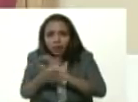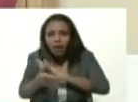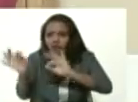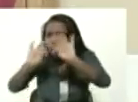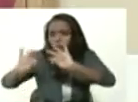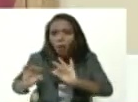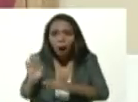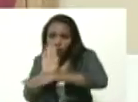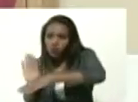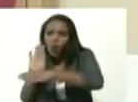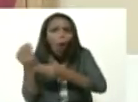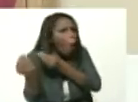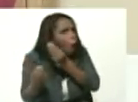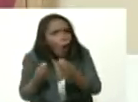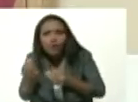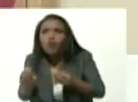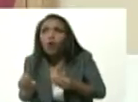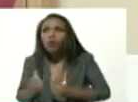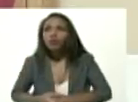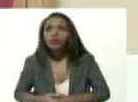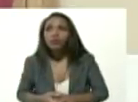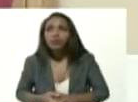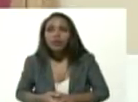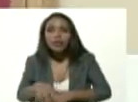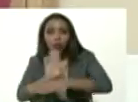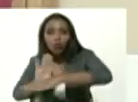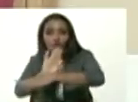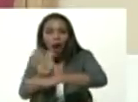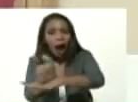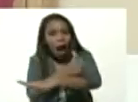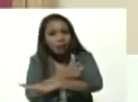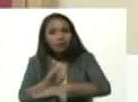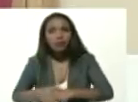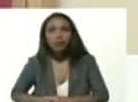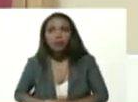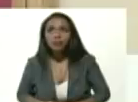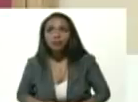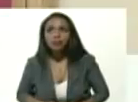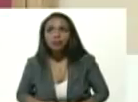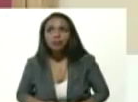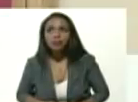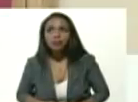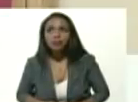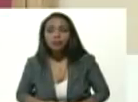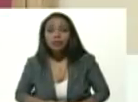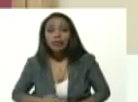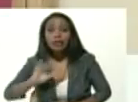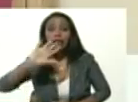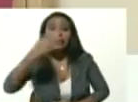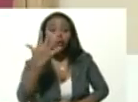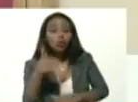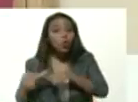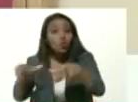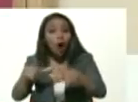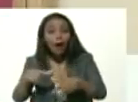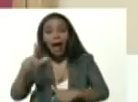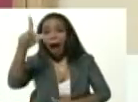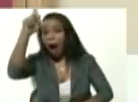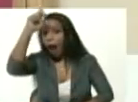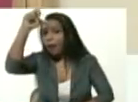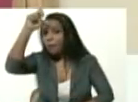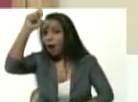de protección, de medidas de precaución. En quinto lugar, Alemania.